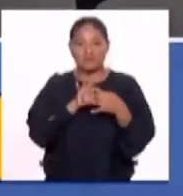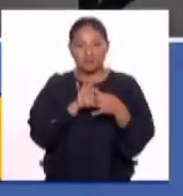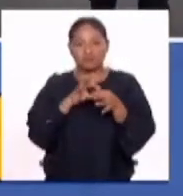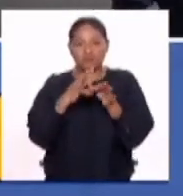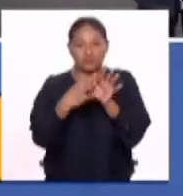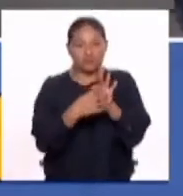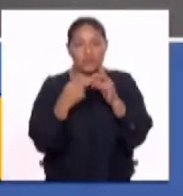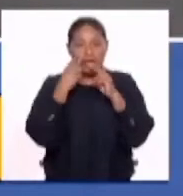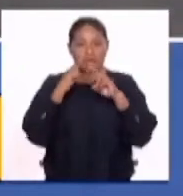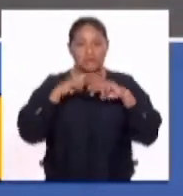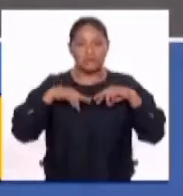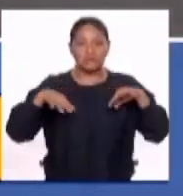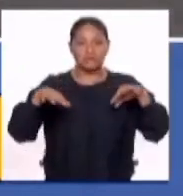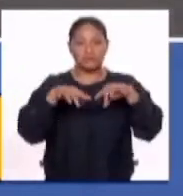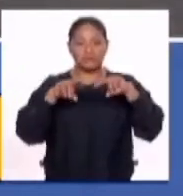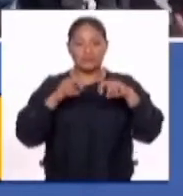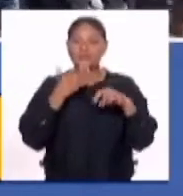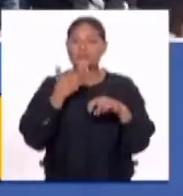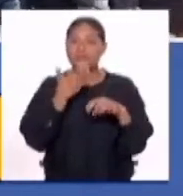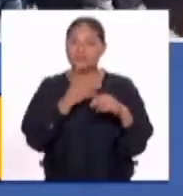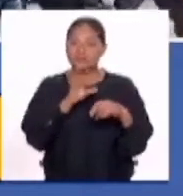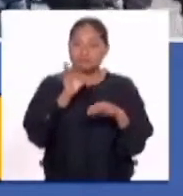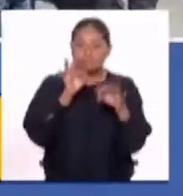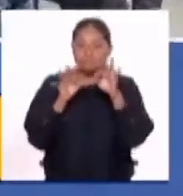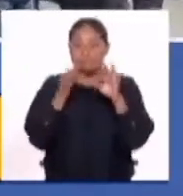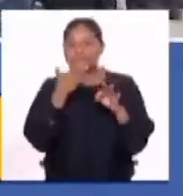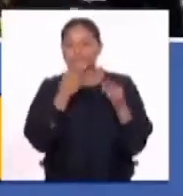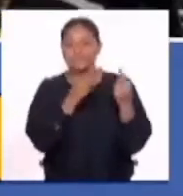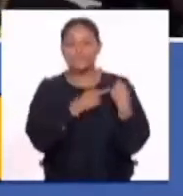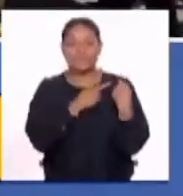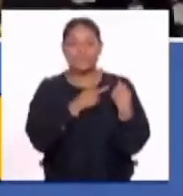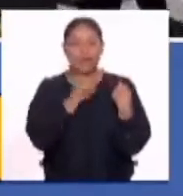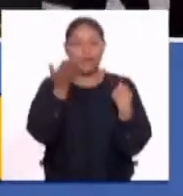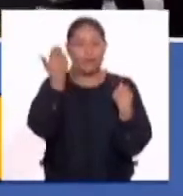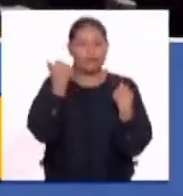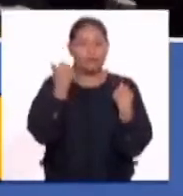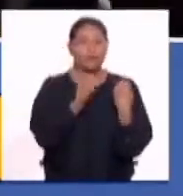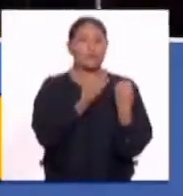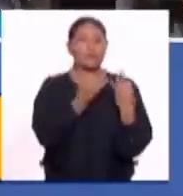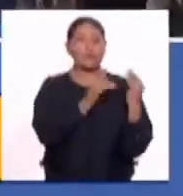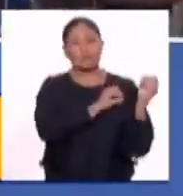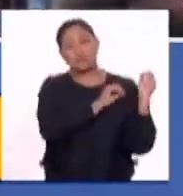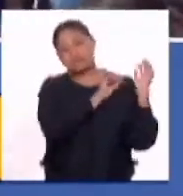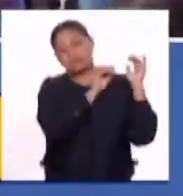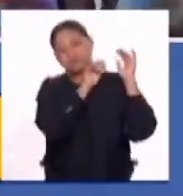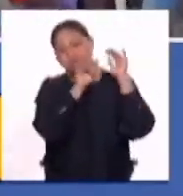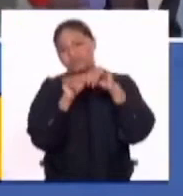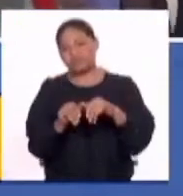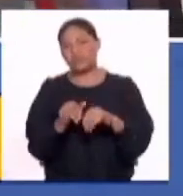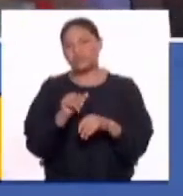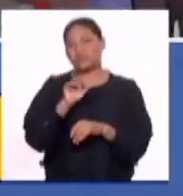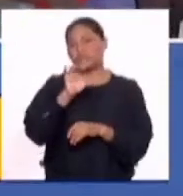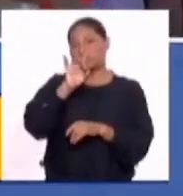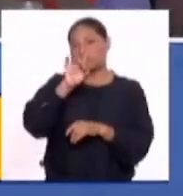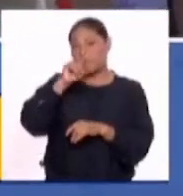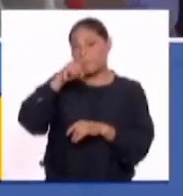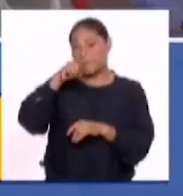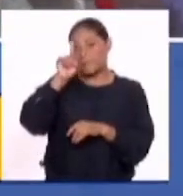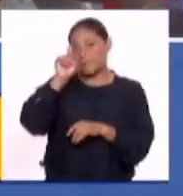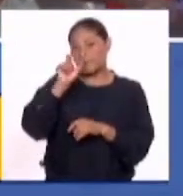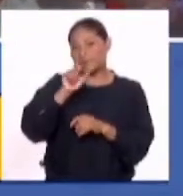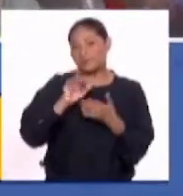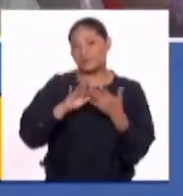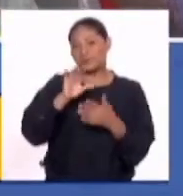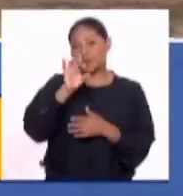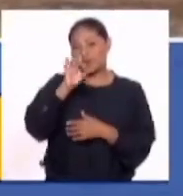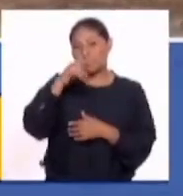el principal responsable de este éxodo de casi 8 millones de venezolanos, y me refiero al señor Nicolás Maduro.